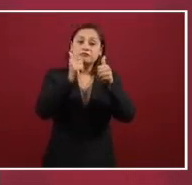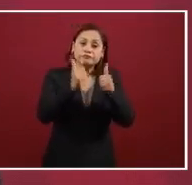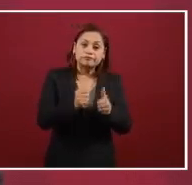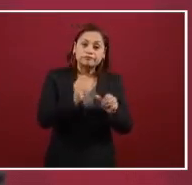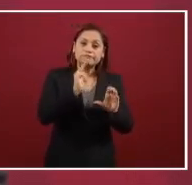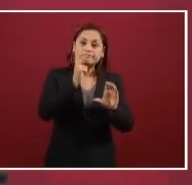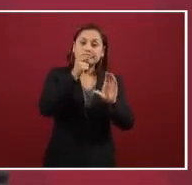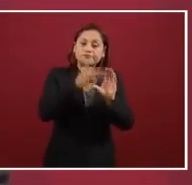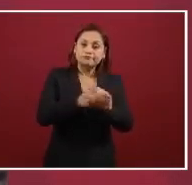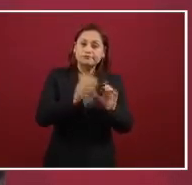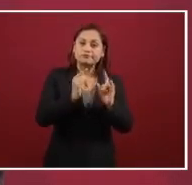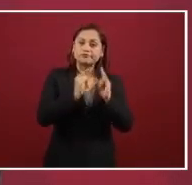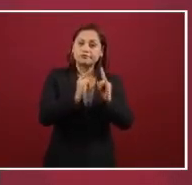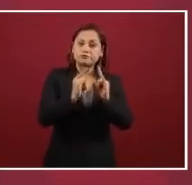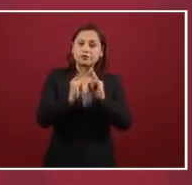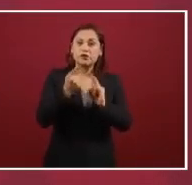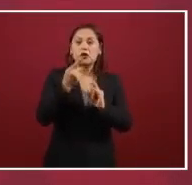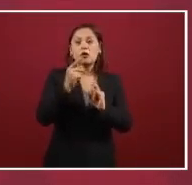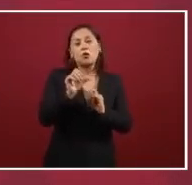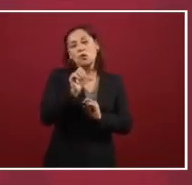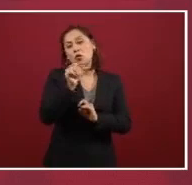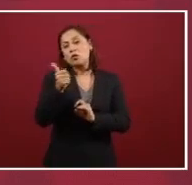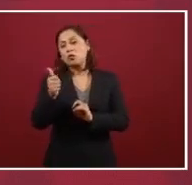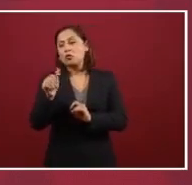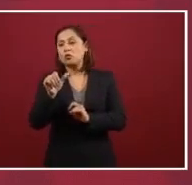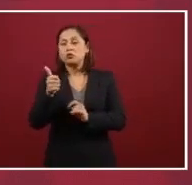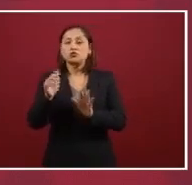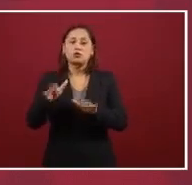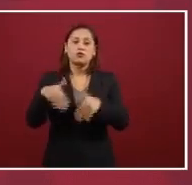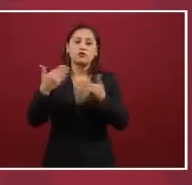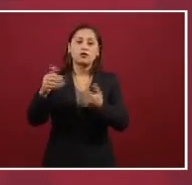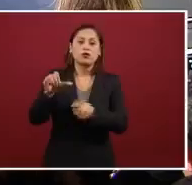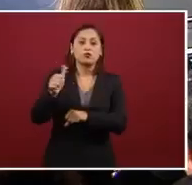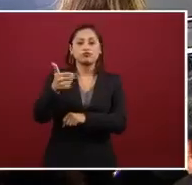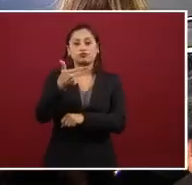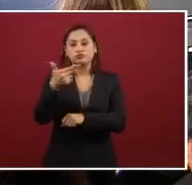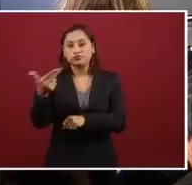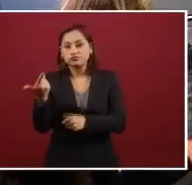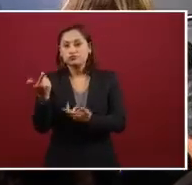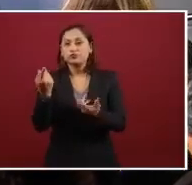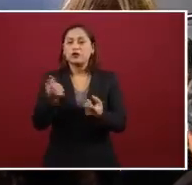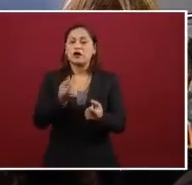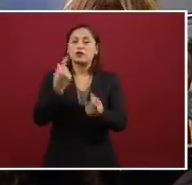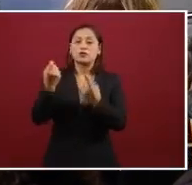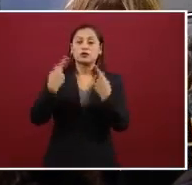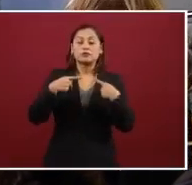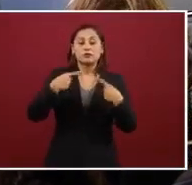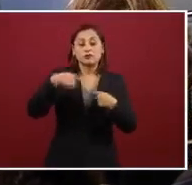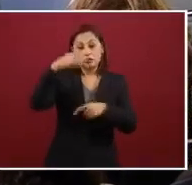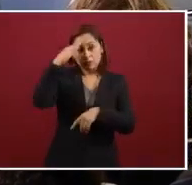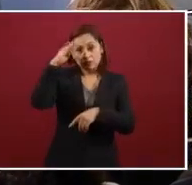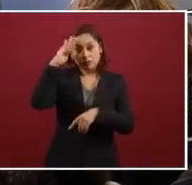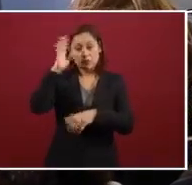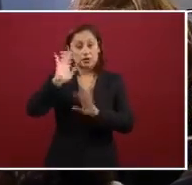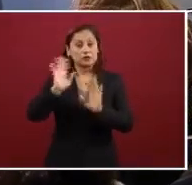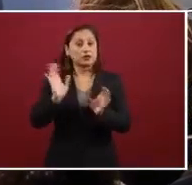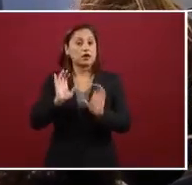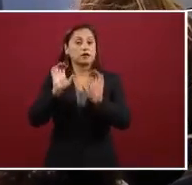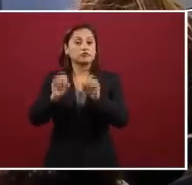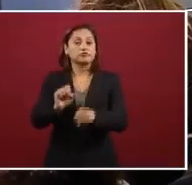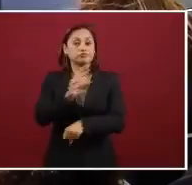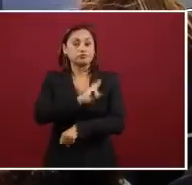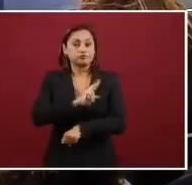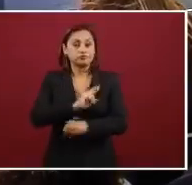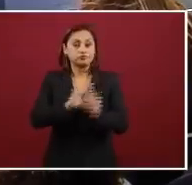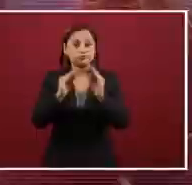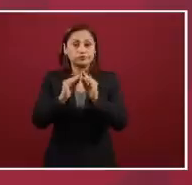albergues. Bueno, hay cubanos en hoteles, por ejemplo. Hay otros que ya rentaron vivienda. Es decir, no